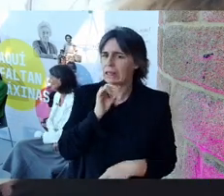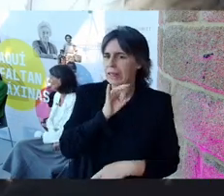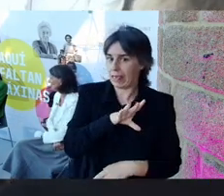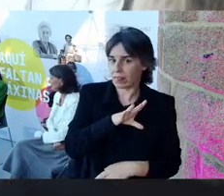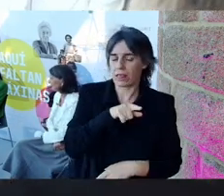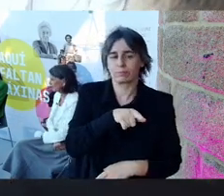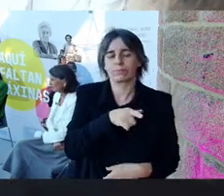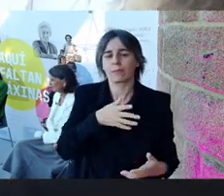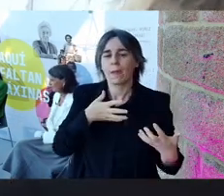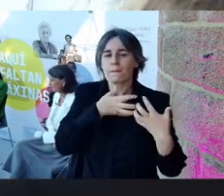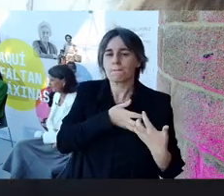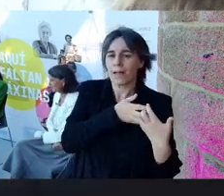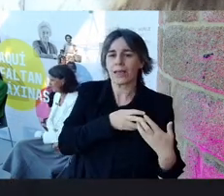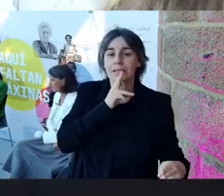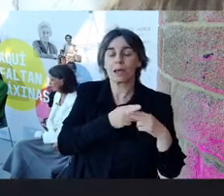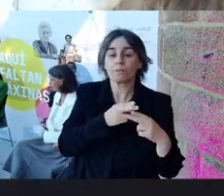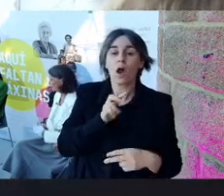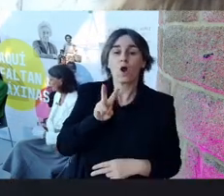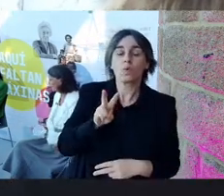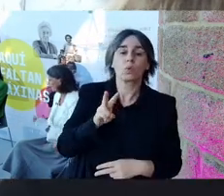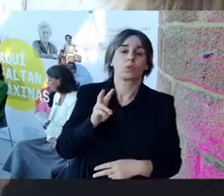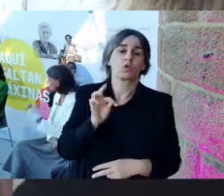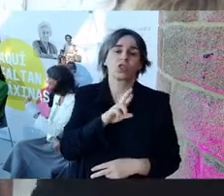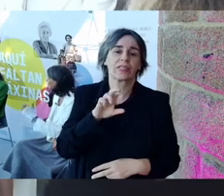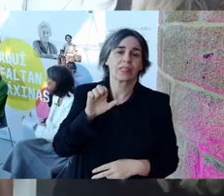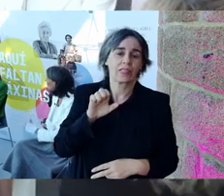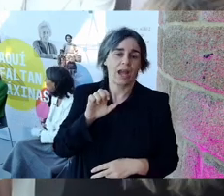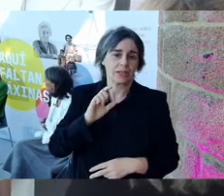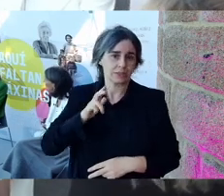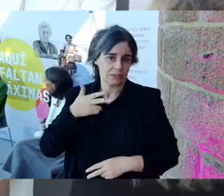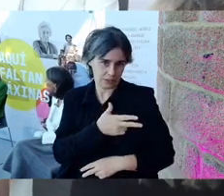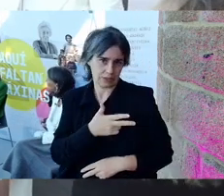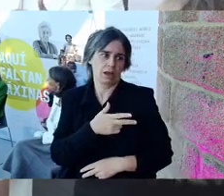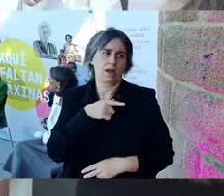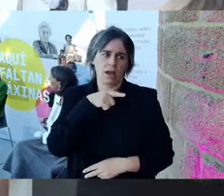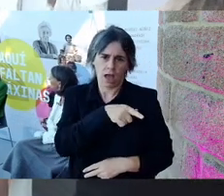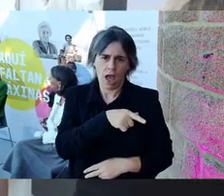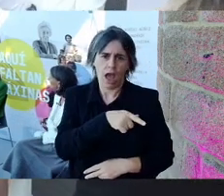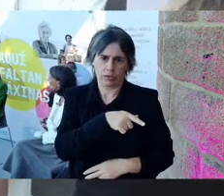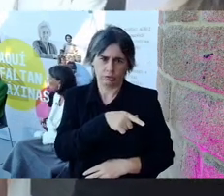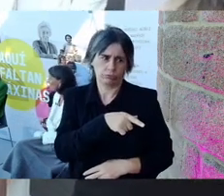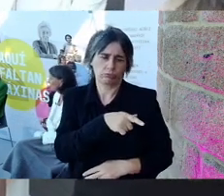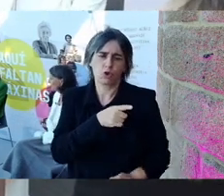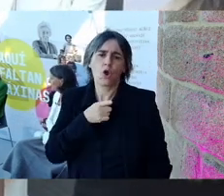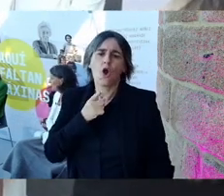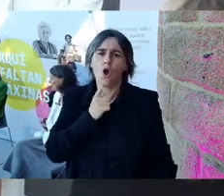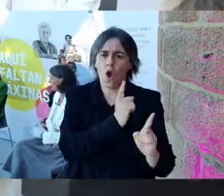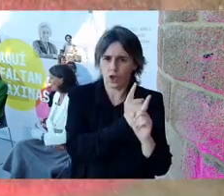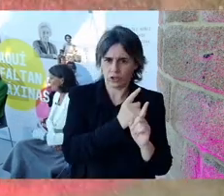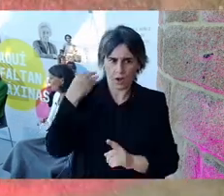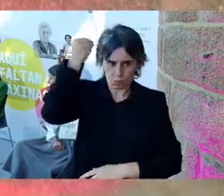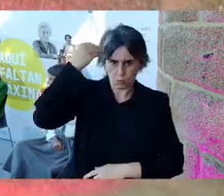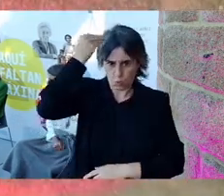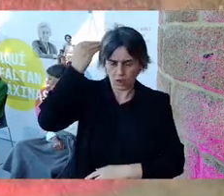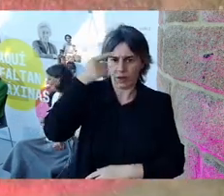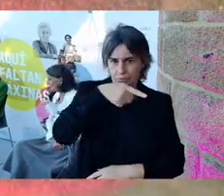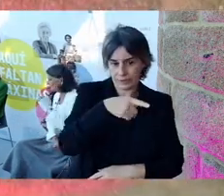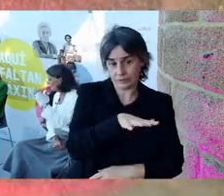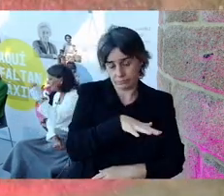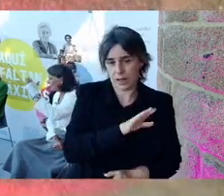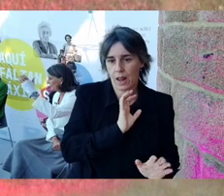pequeñito, en la batalla de Euclés, que é unha de las acometidas feroces de los almorávides en el Reino de